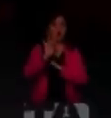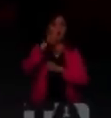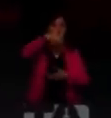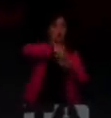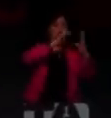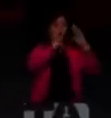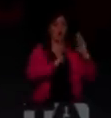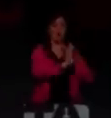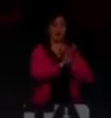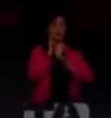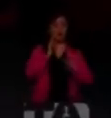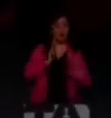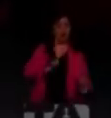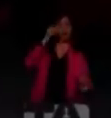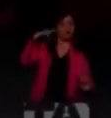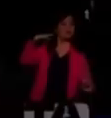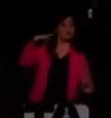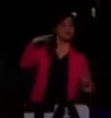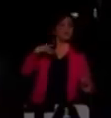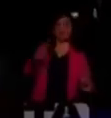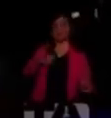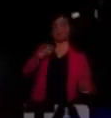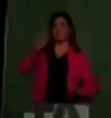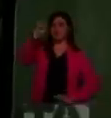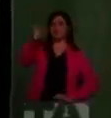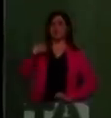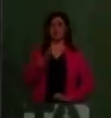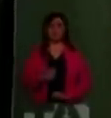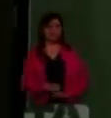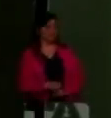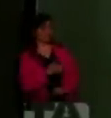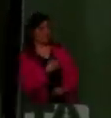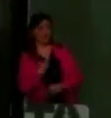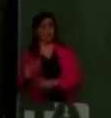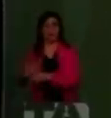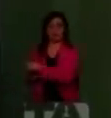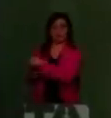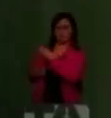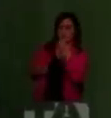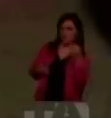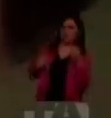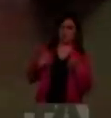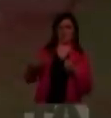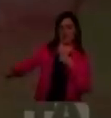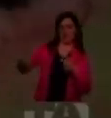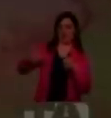de su domicilio. Una mujer había tocado la puerta de la casa y tras una discusión le habría lanzado el ácido,